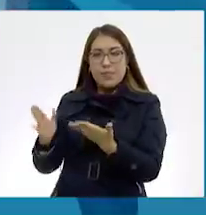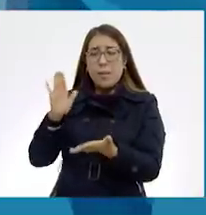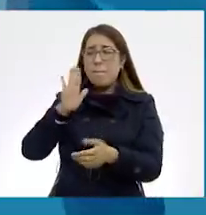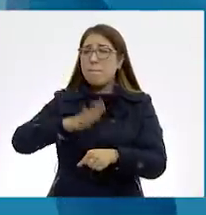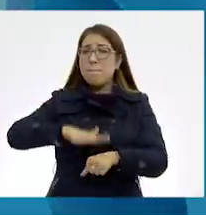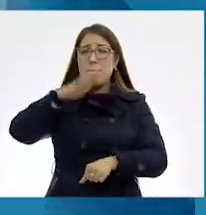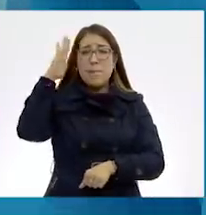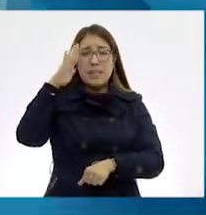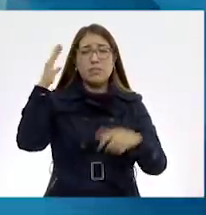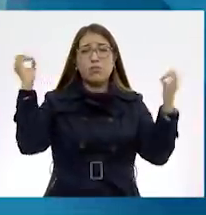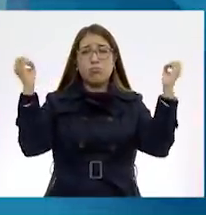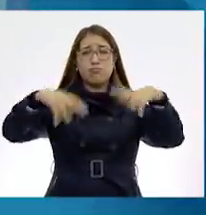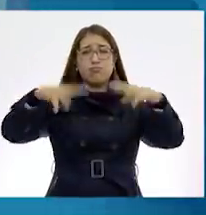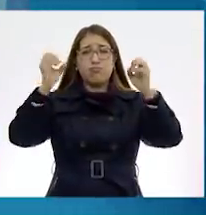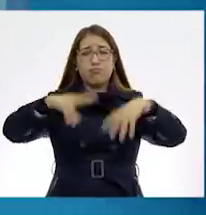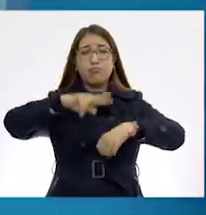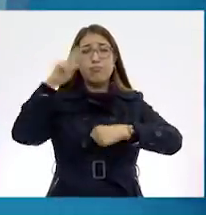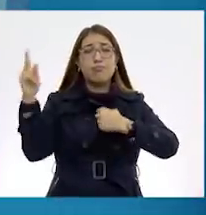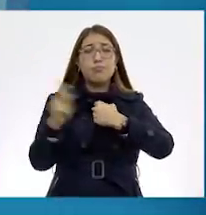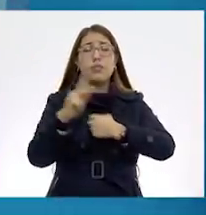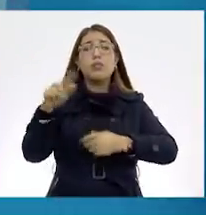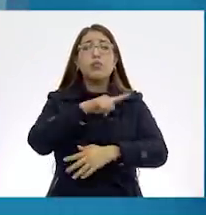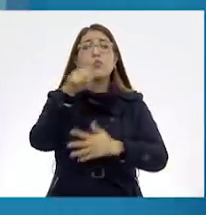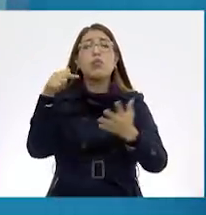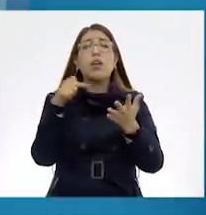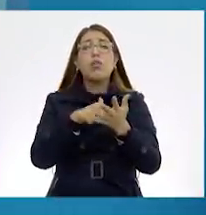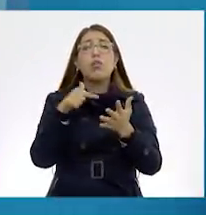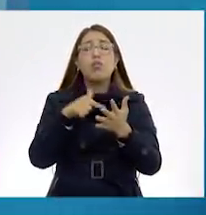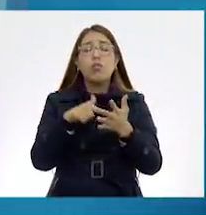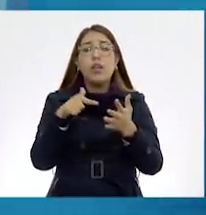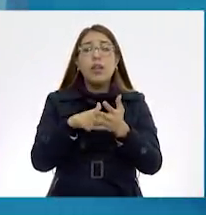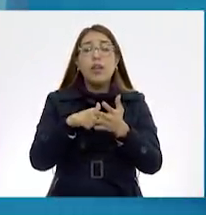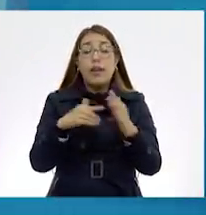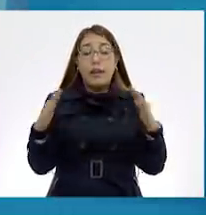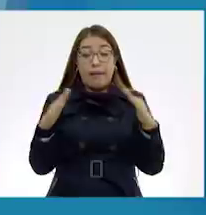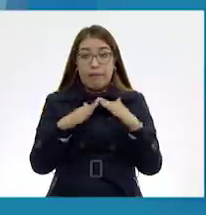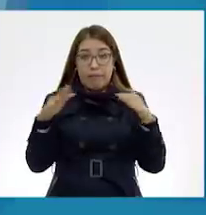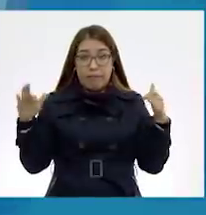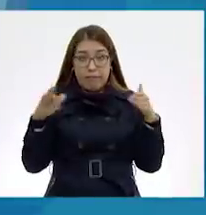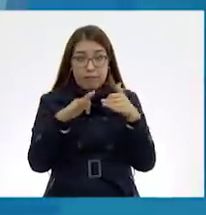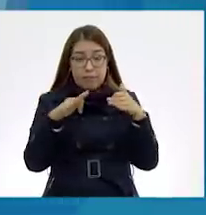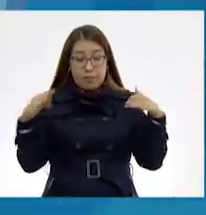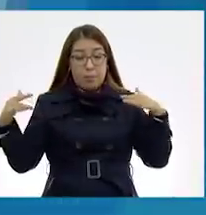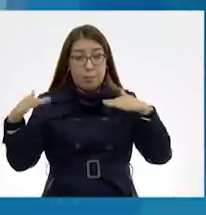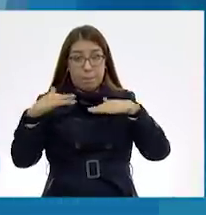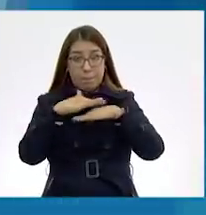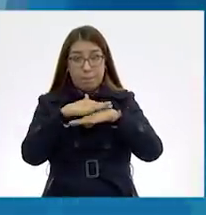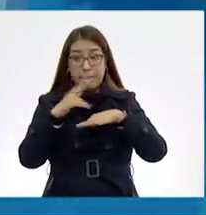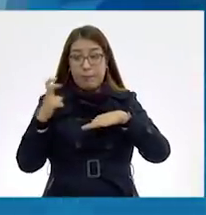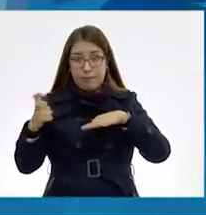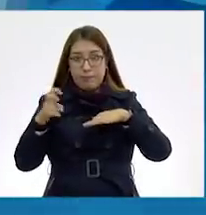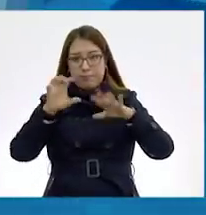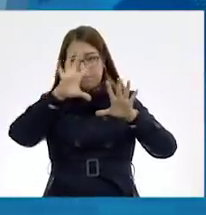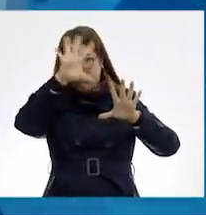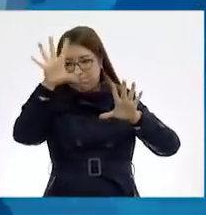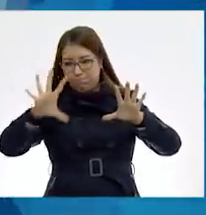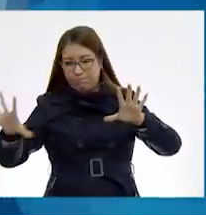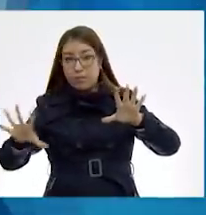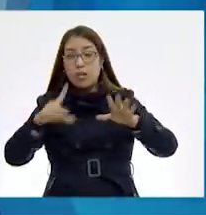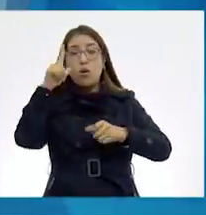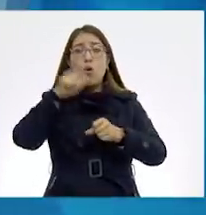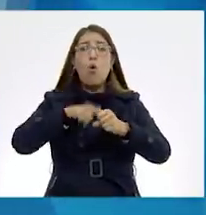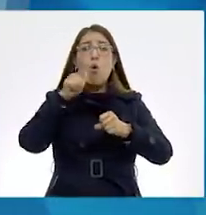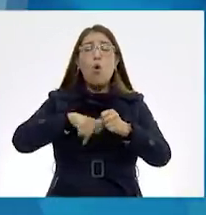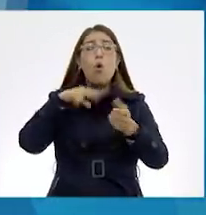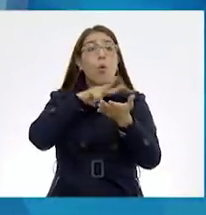se presenta en las entidades costeras del Pacífico y Golfo de México, representado con los colores